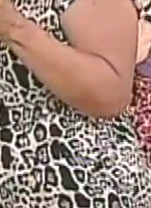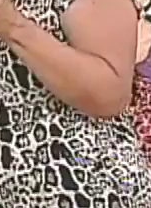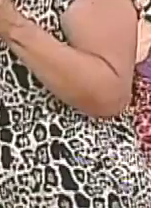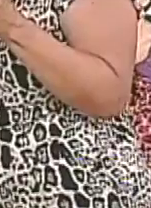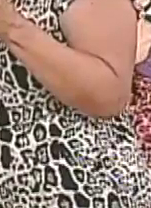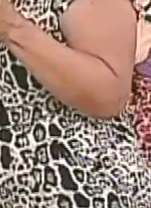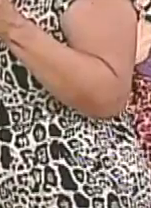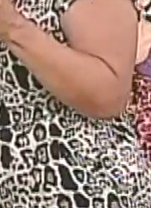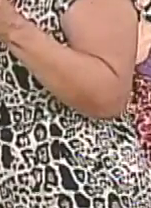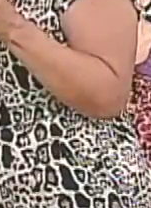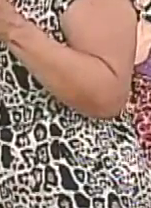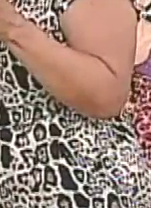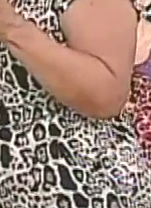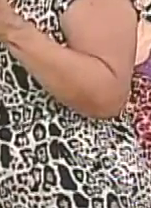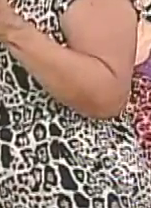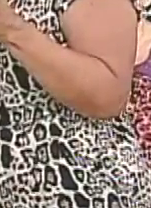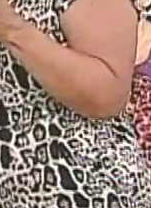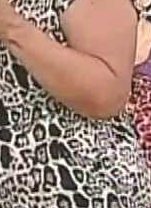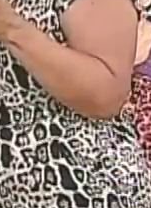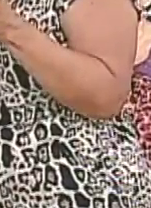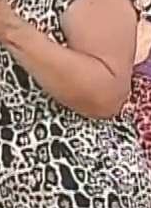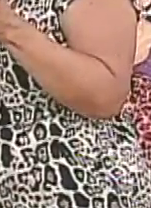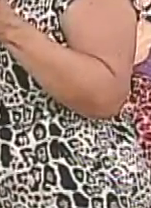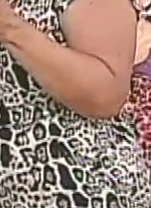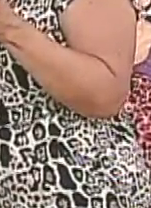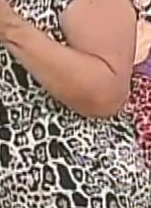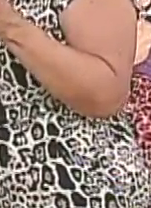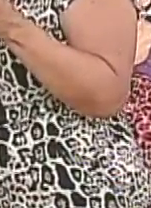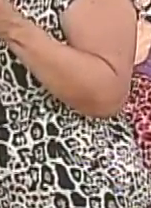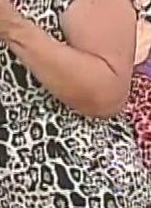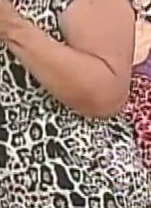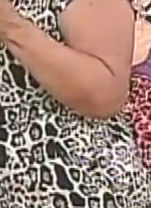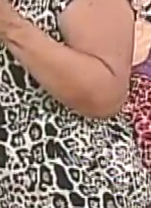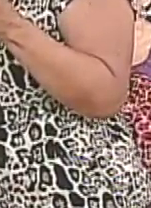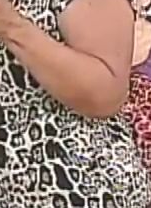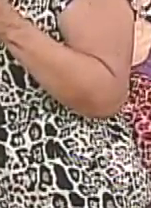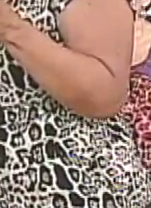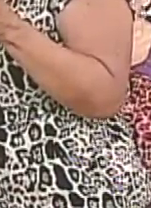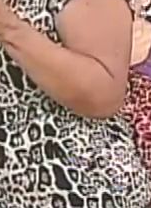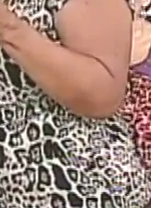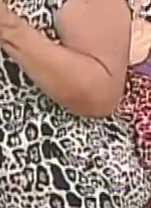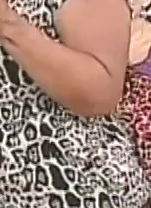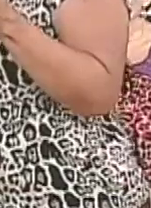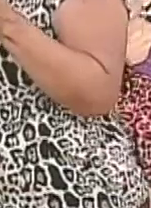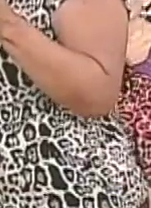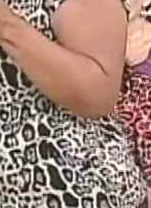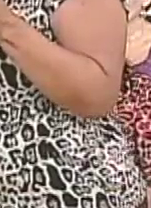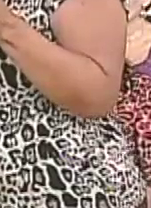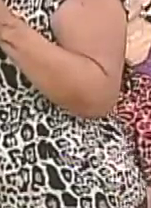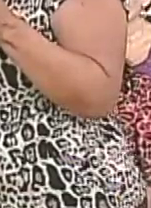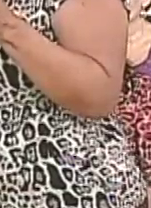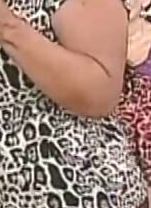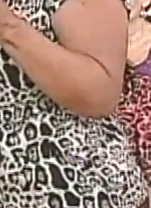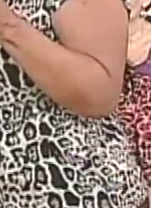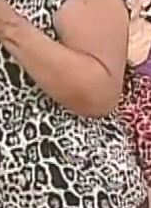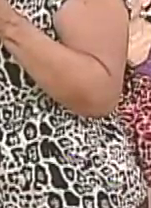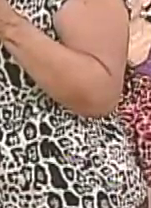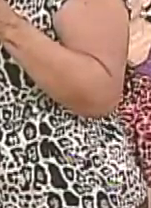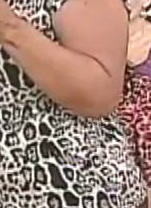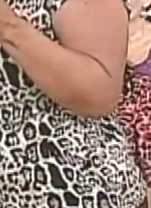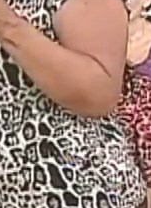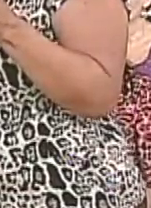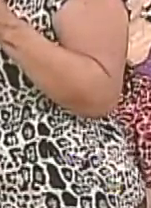en la consolidación de Barrio Adentro, como eje integrador de la Red Única de Servicios, el poder popular y